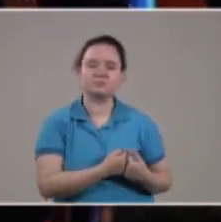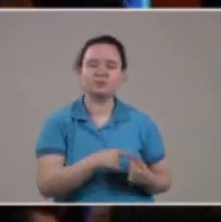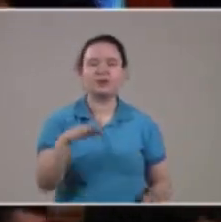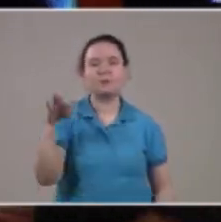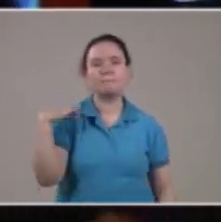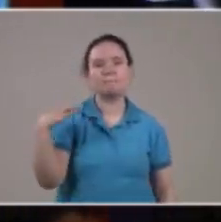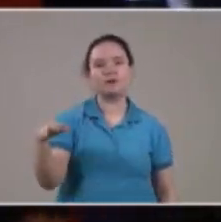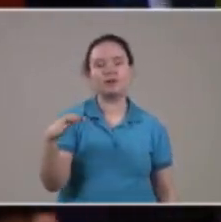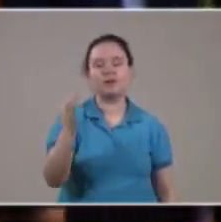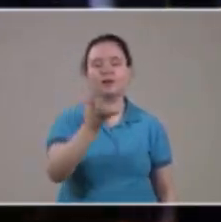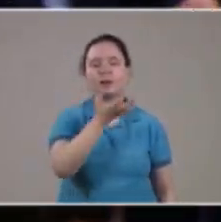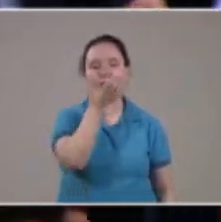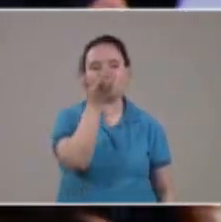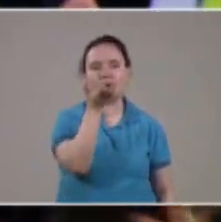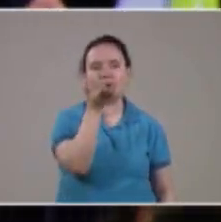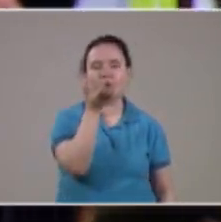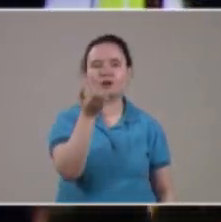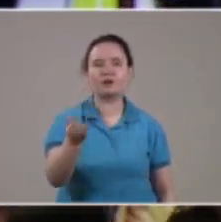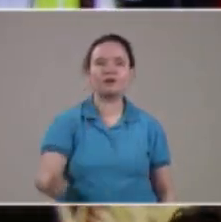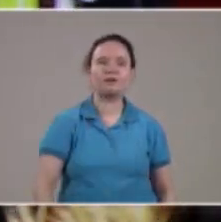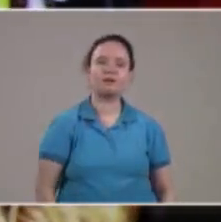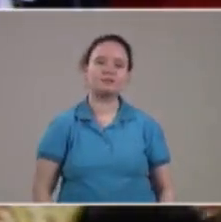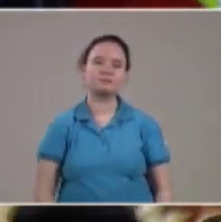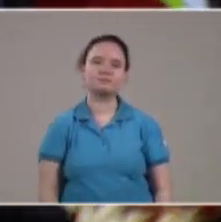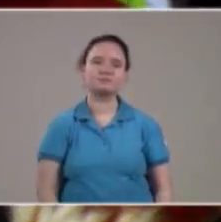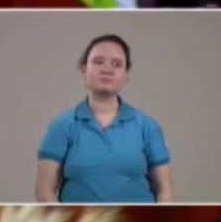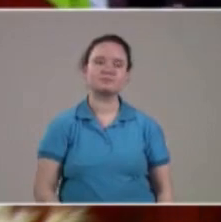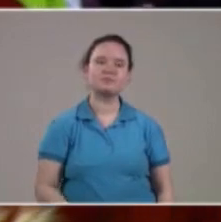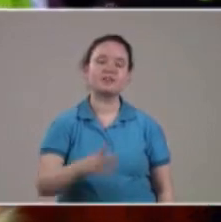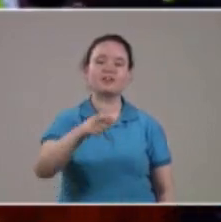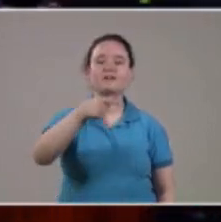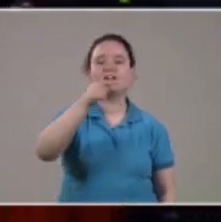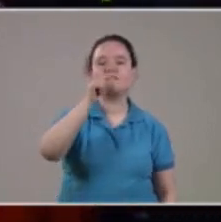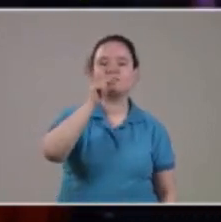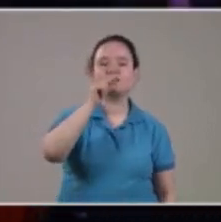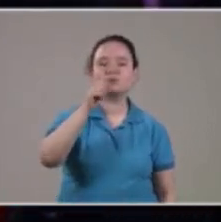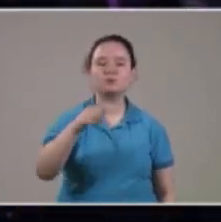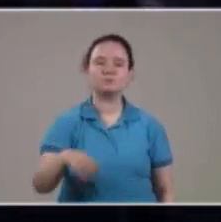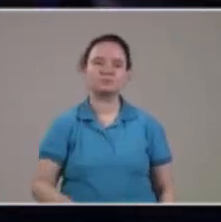para la torta de pan y el frasco de vino.